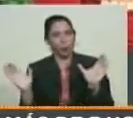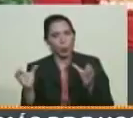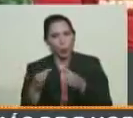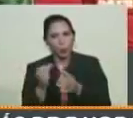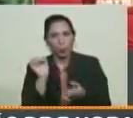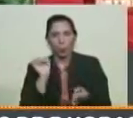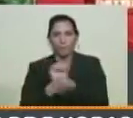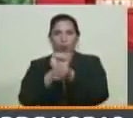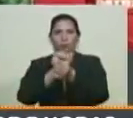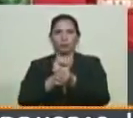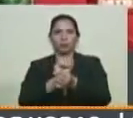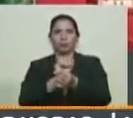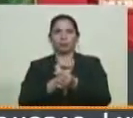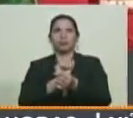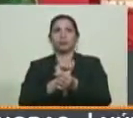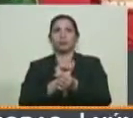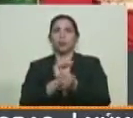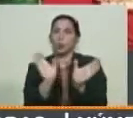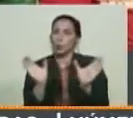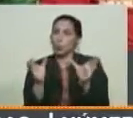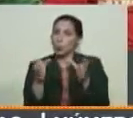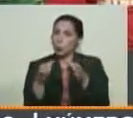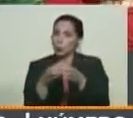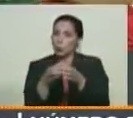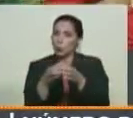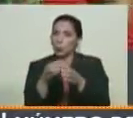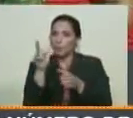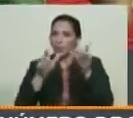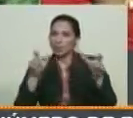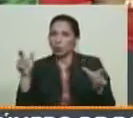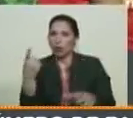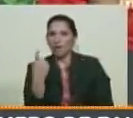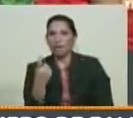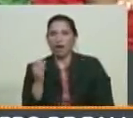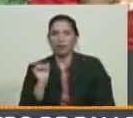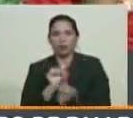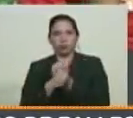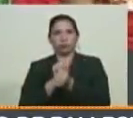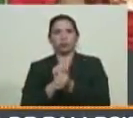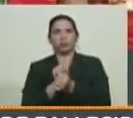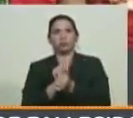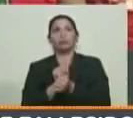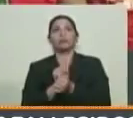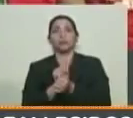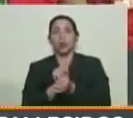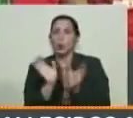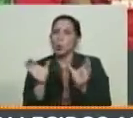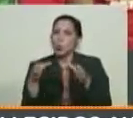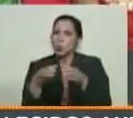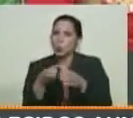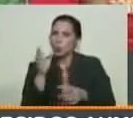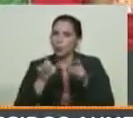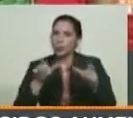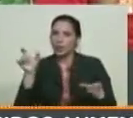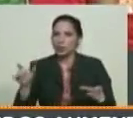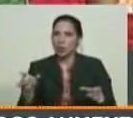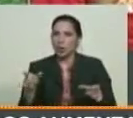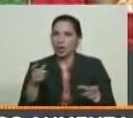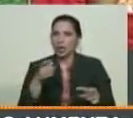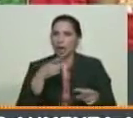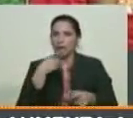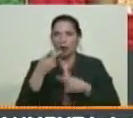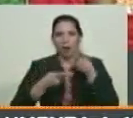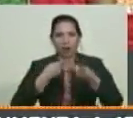un grupo de solicitados, ya hay un grupo de personas que han declarado su participación en